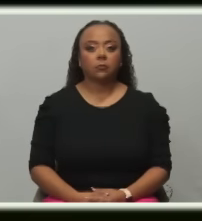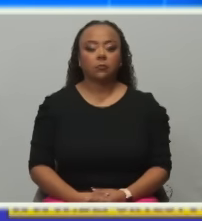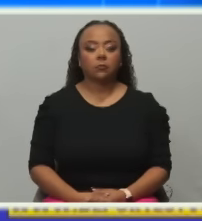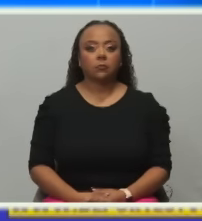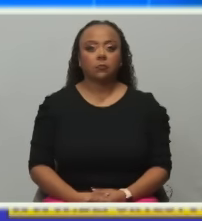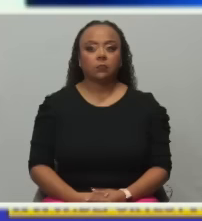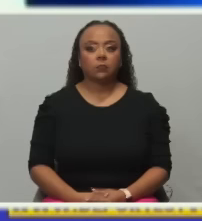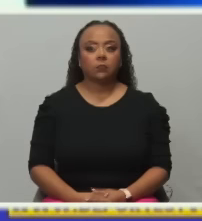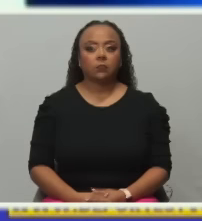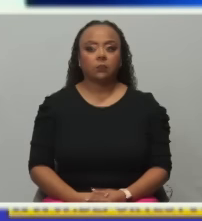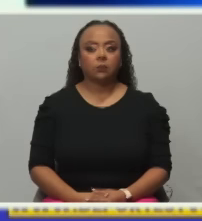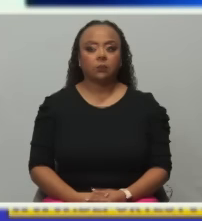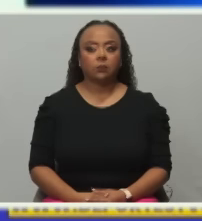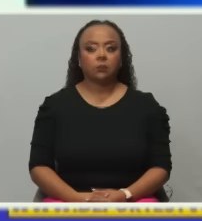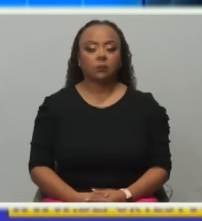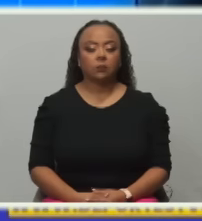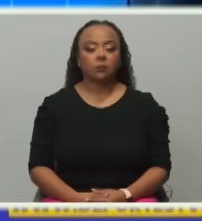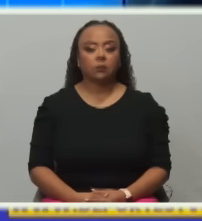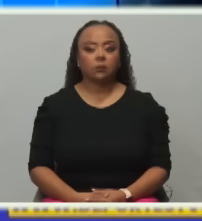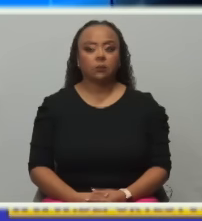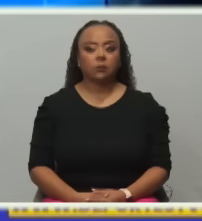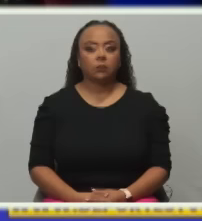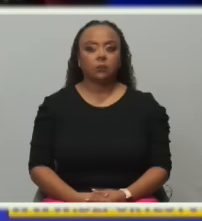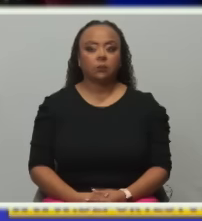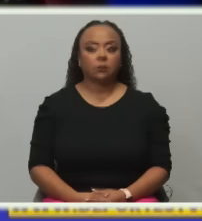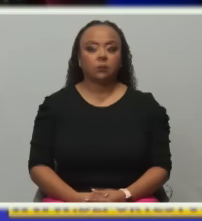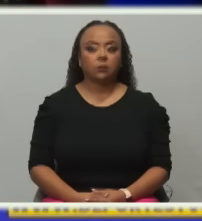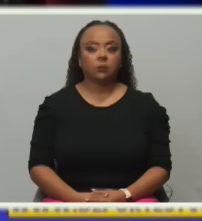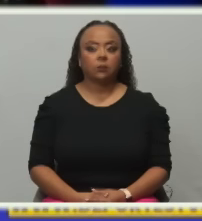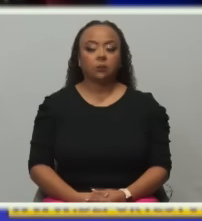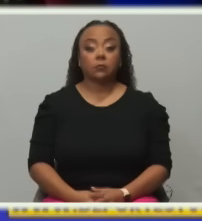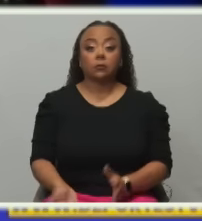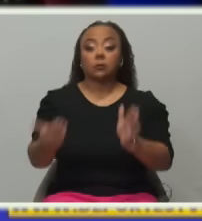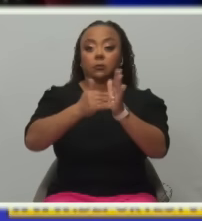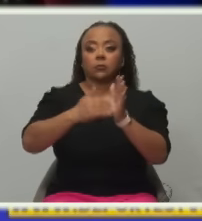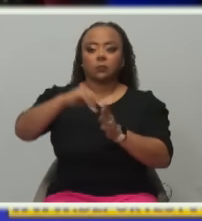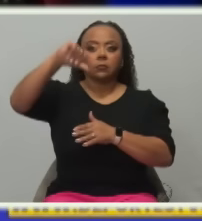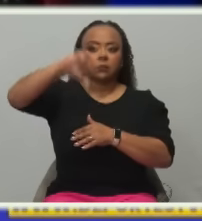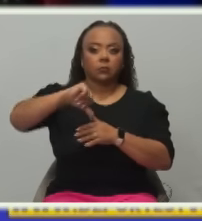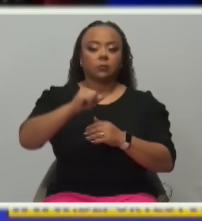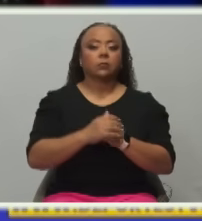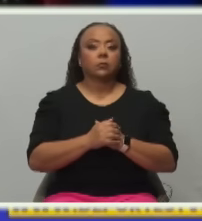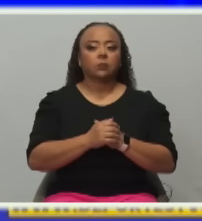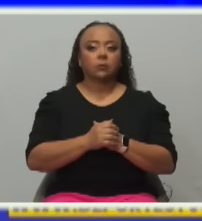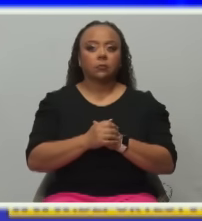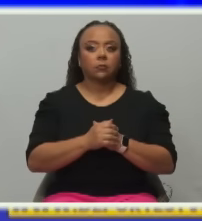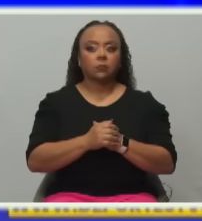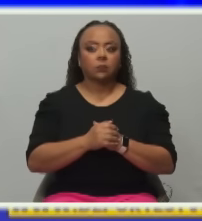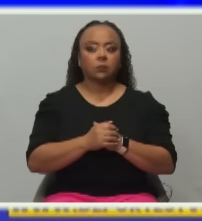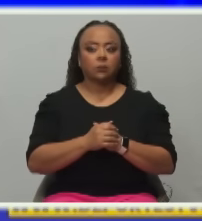bon equipo más grande de Centroamérica volvió a morder el polvo La